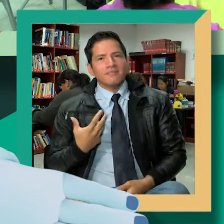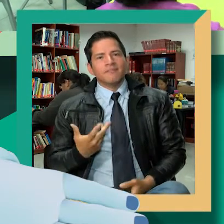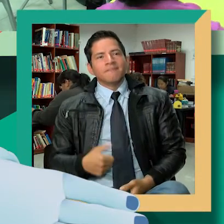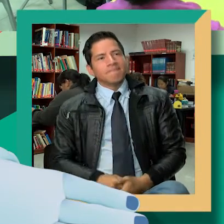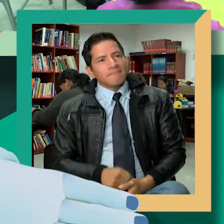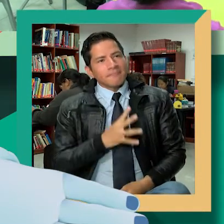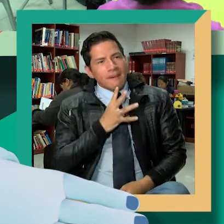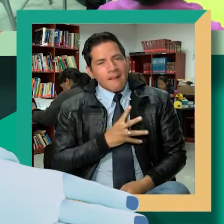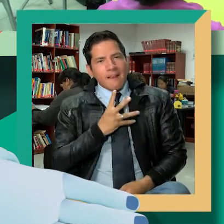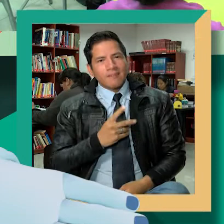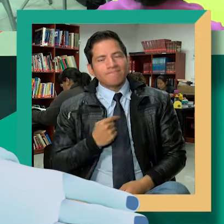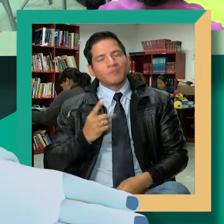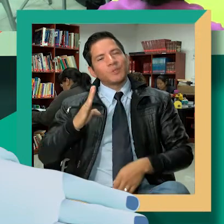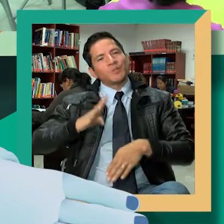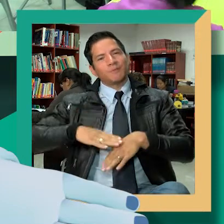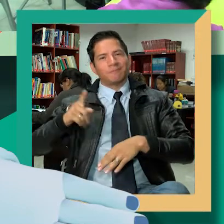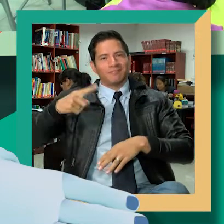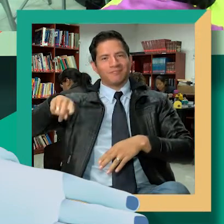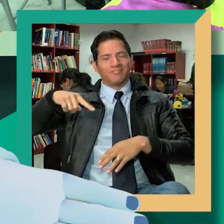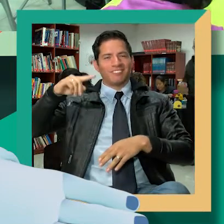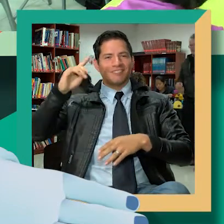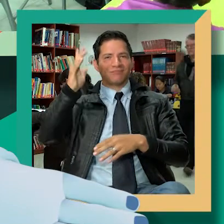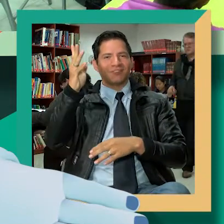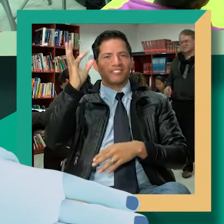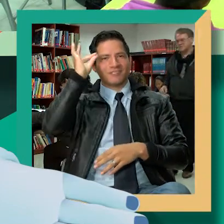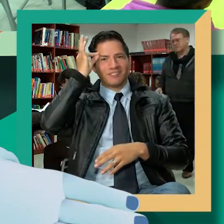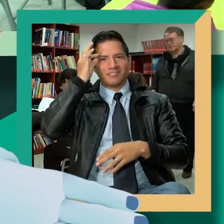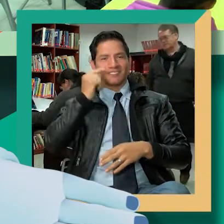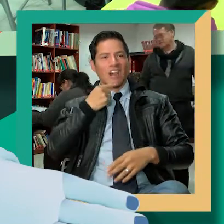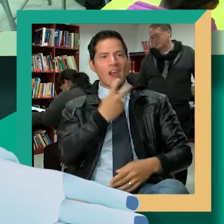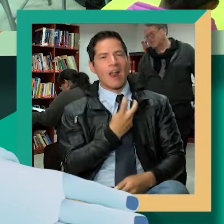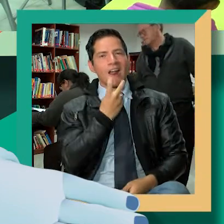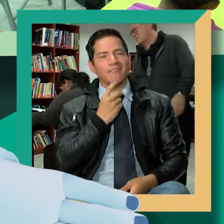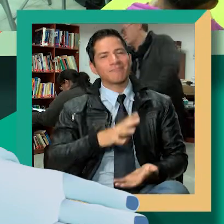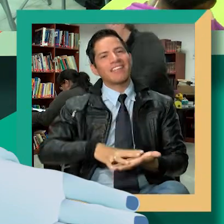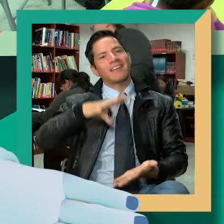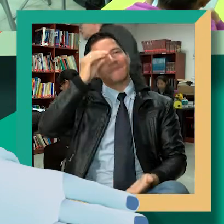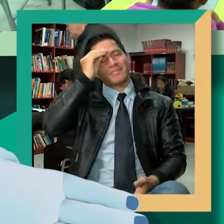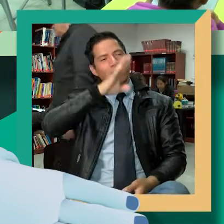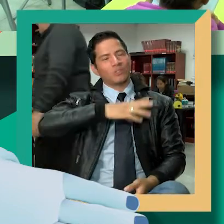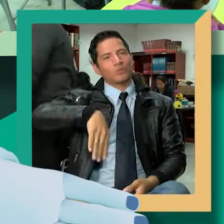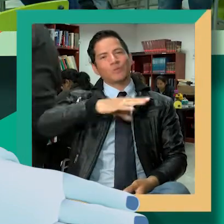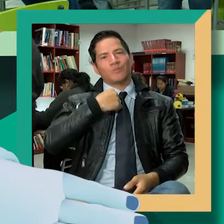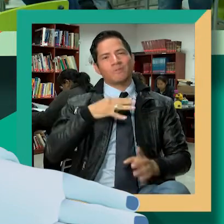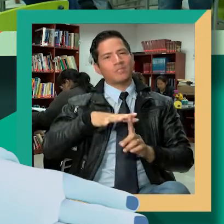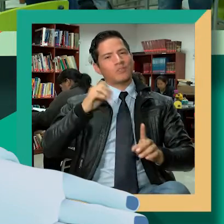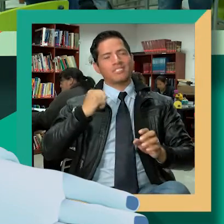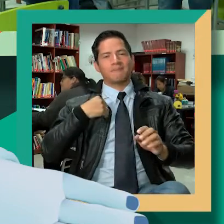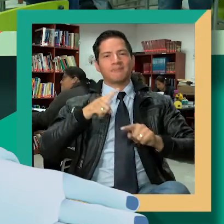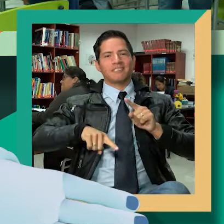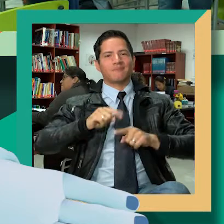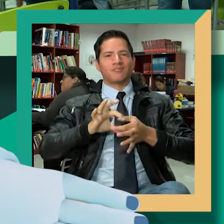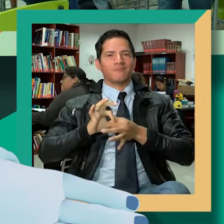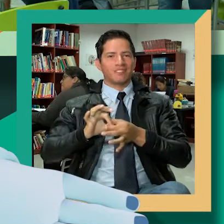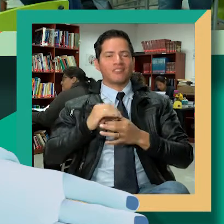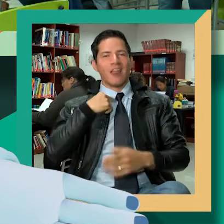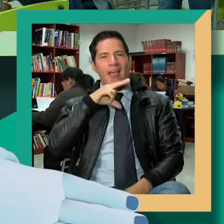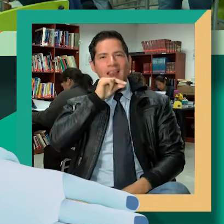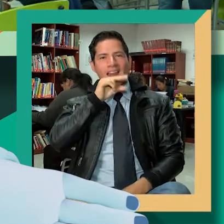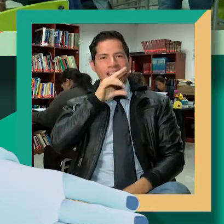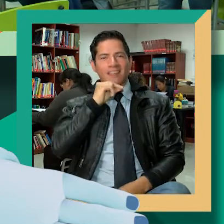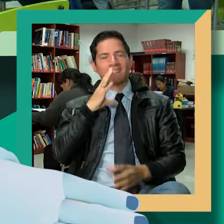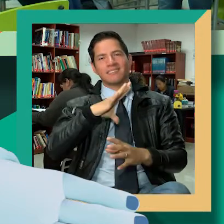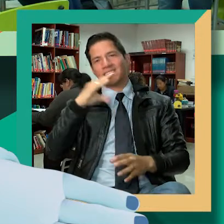Recuerdo que aprovechábamos cuando la profesora salía del aula para conversar en Lengua de Señas. Cuando ella